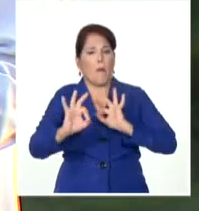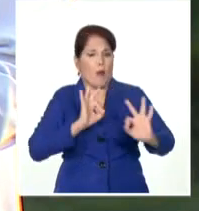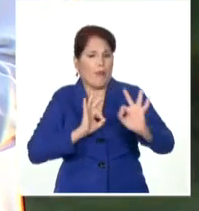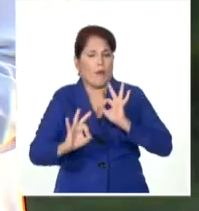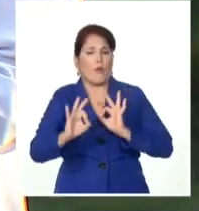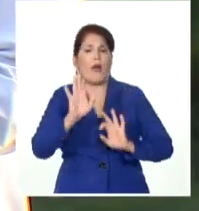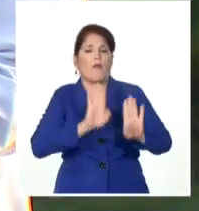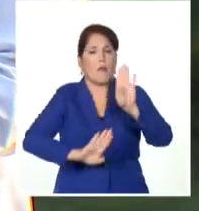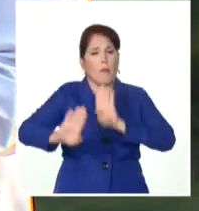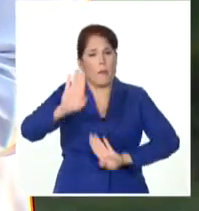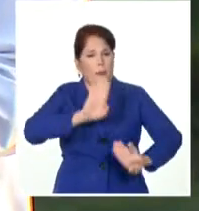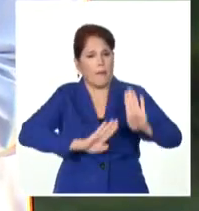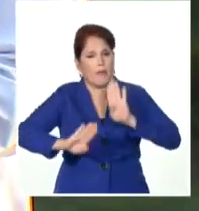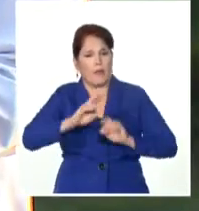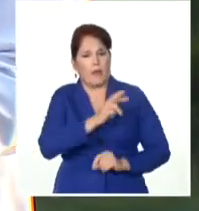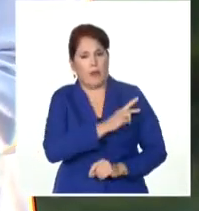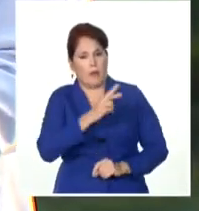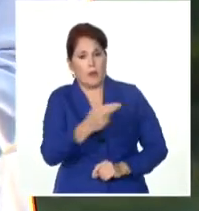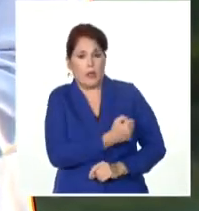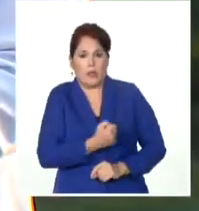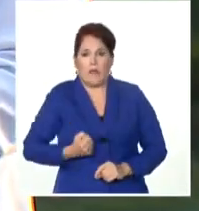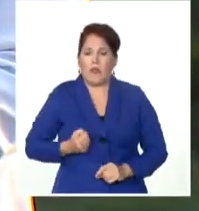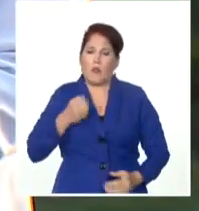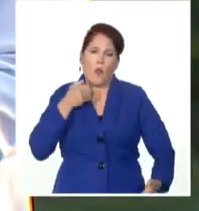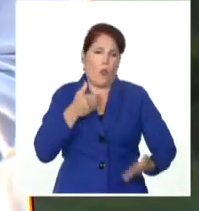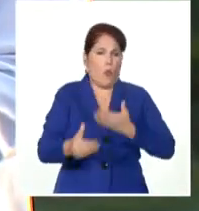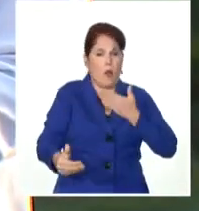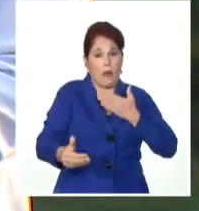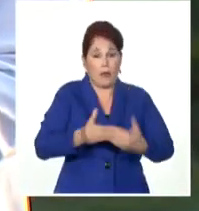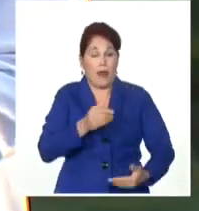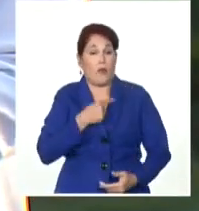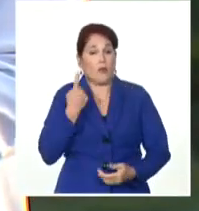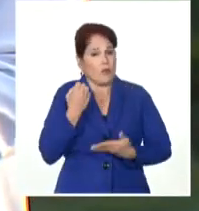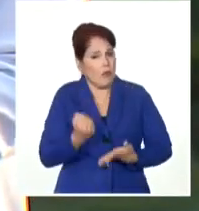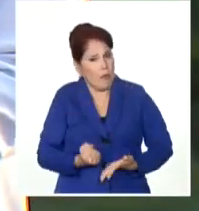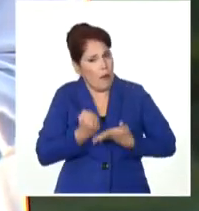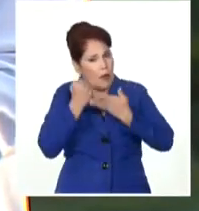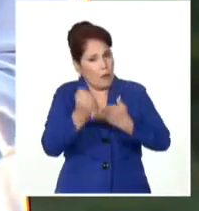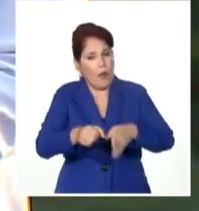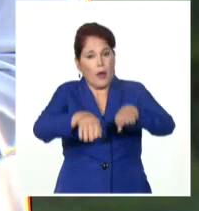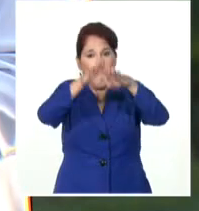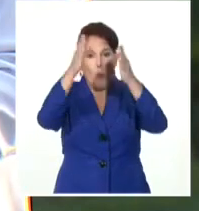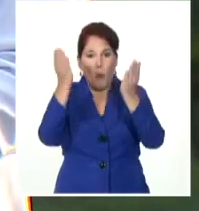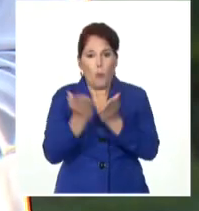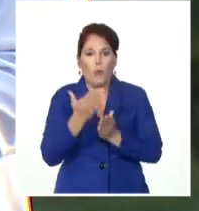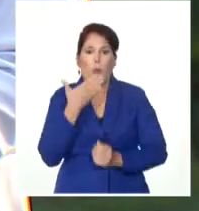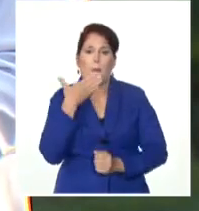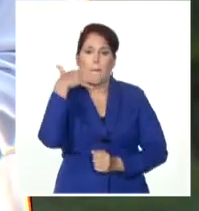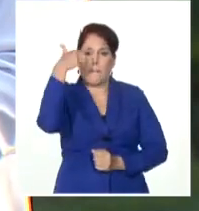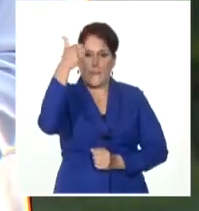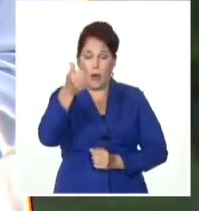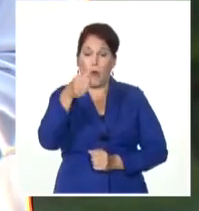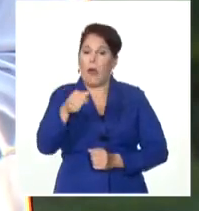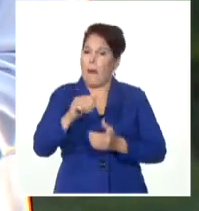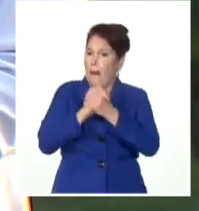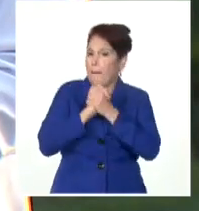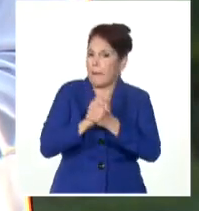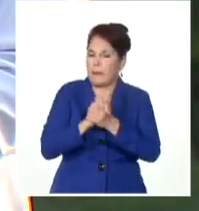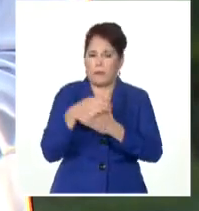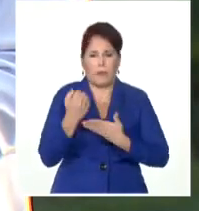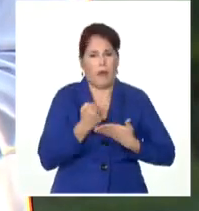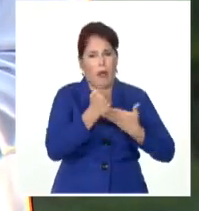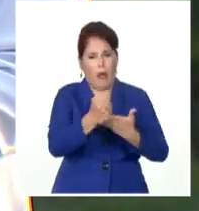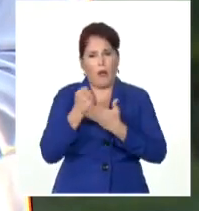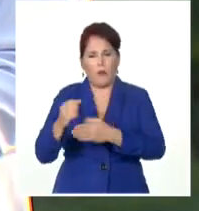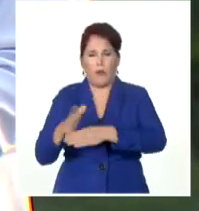revolución al precio de cualquier sacrificio. Contribuyamos a un mundo donde prevalezca la amistad y la